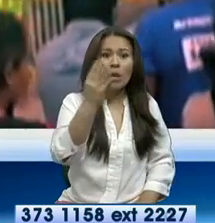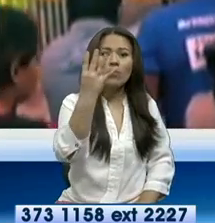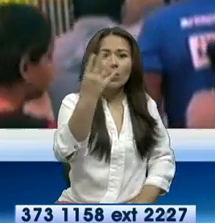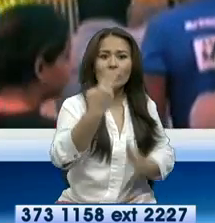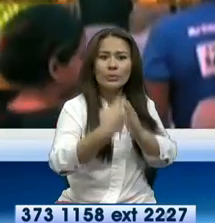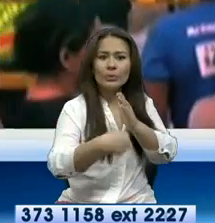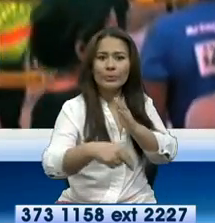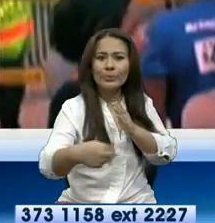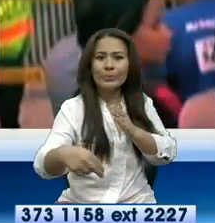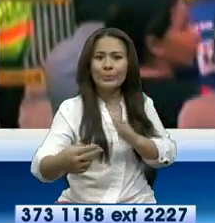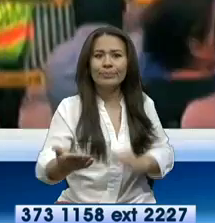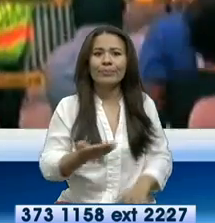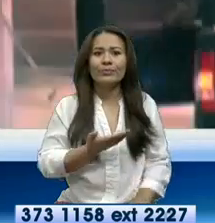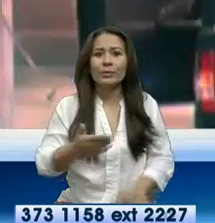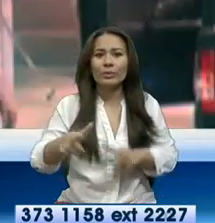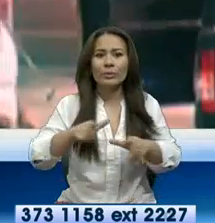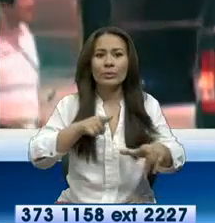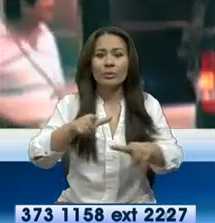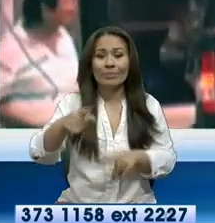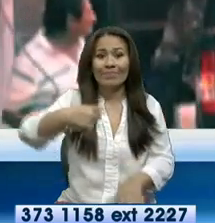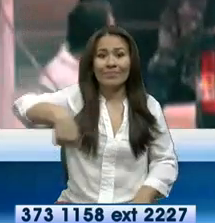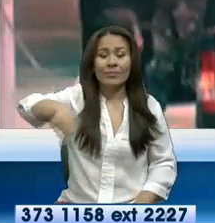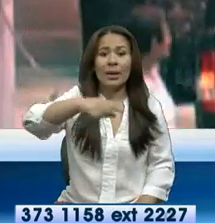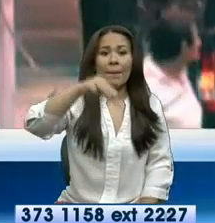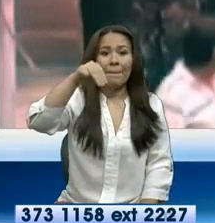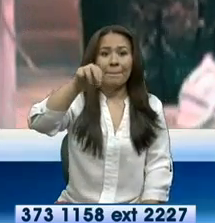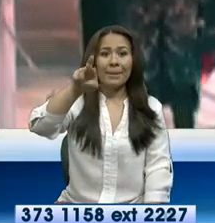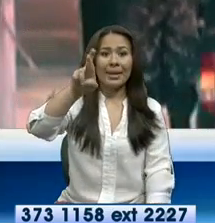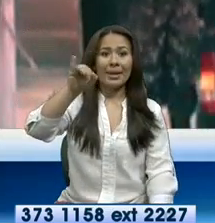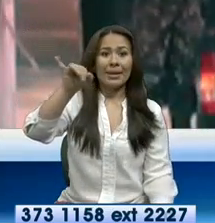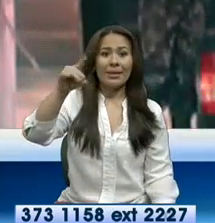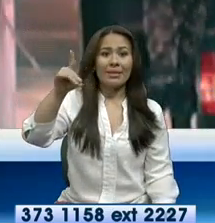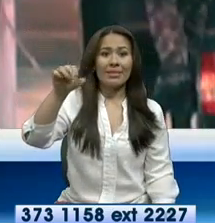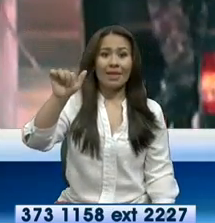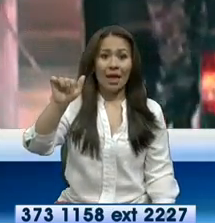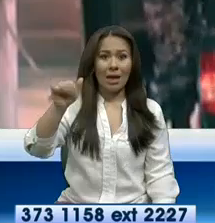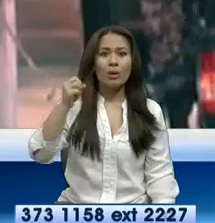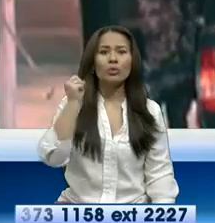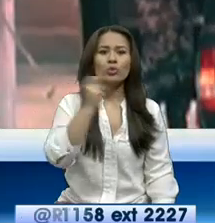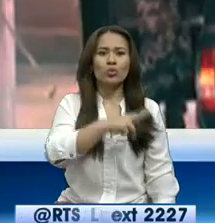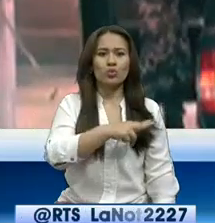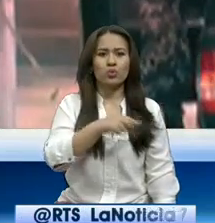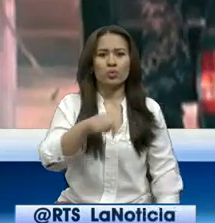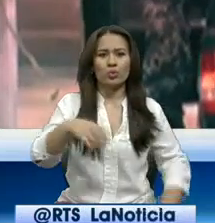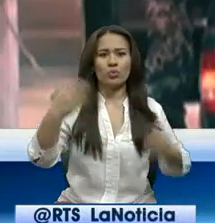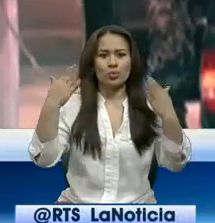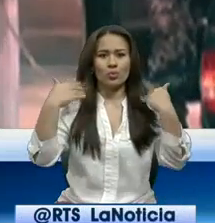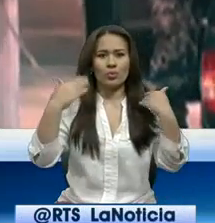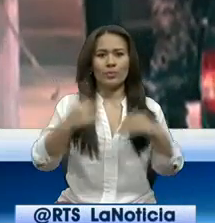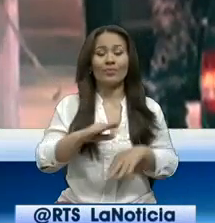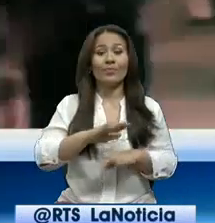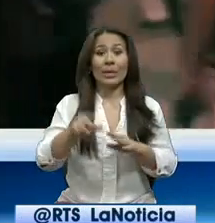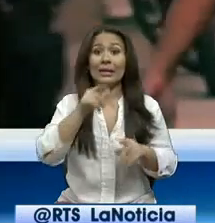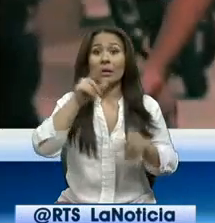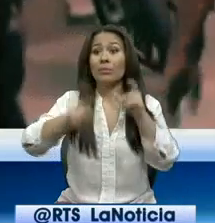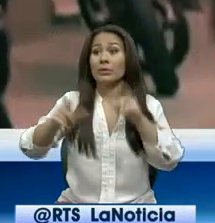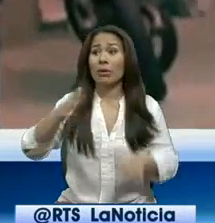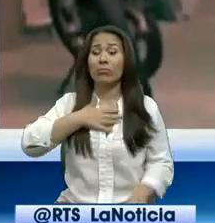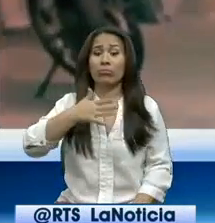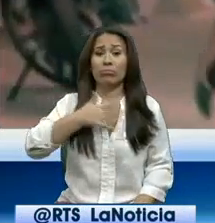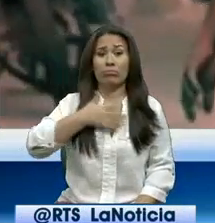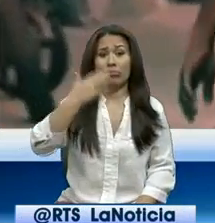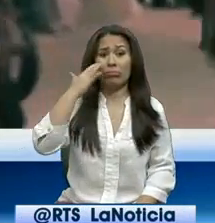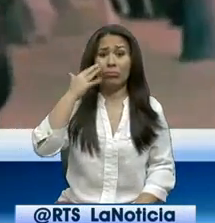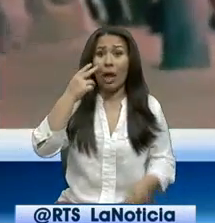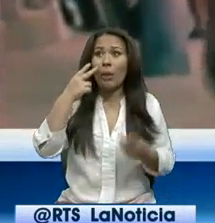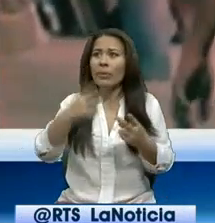esposa. El hecho se suscitó en el sector de Mélida de Toral, en las Malvinas, al sur de Guayaquil. Vecinos del sitio, algo asustados,